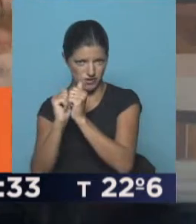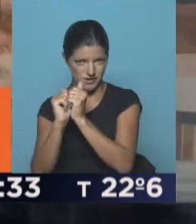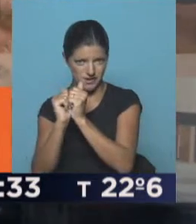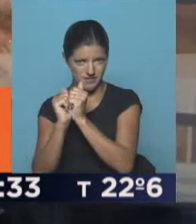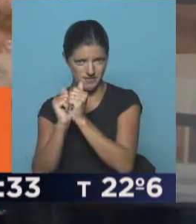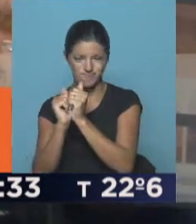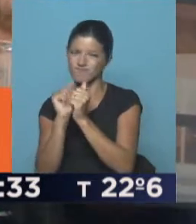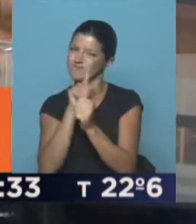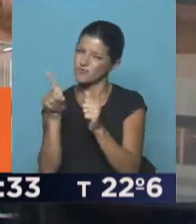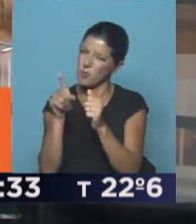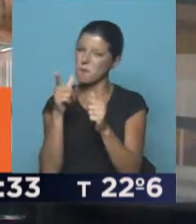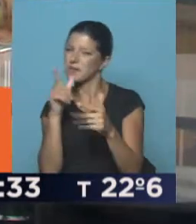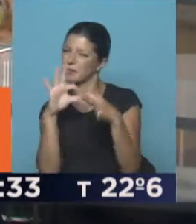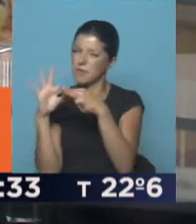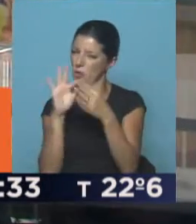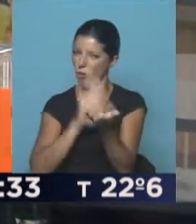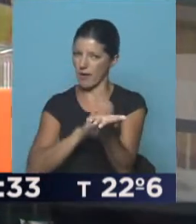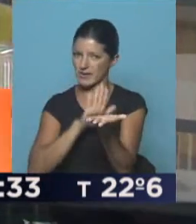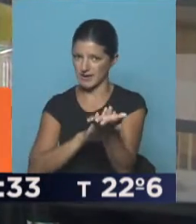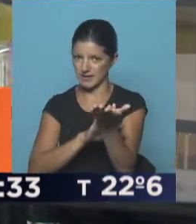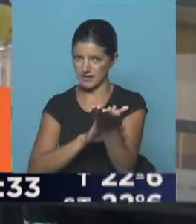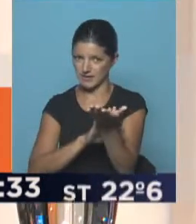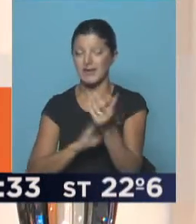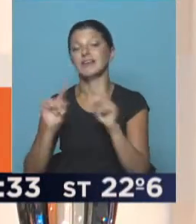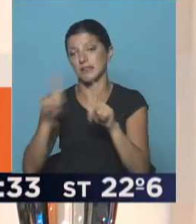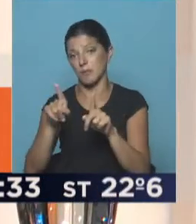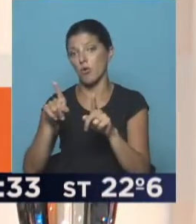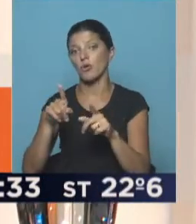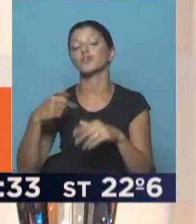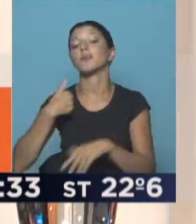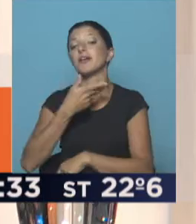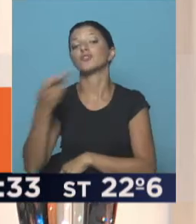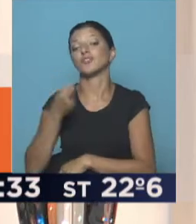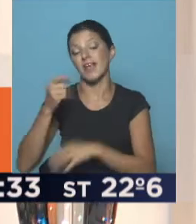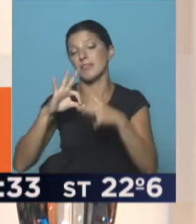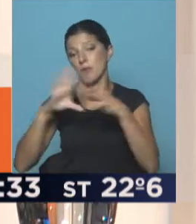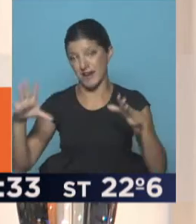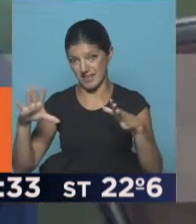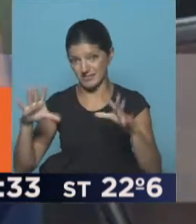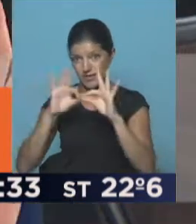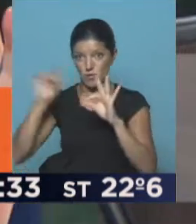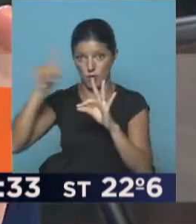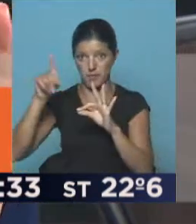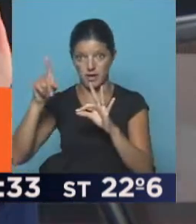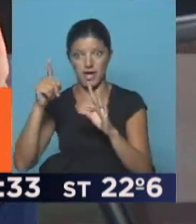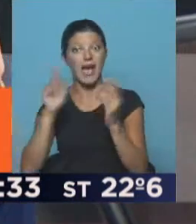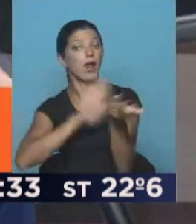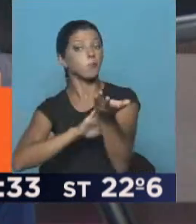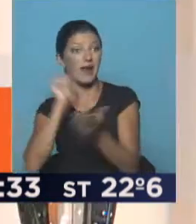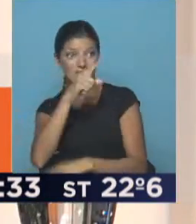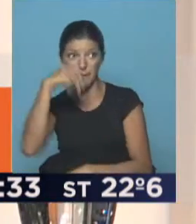califica demasiado para ponerlo a la izquierda, mucho menos la de la socialdemocracia europea, esta socialdemocracia... ¿A la izquierda de Merkel